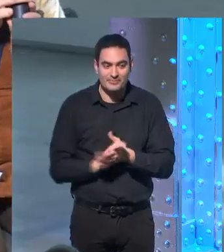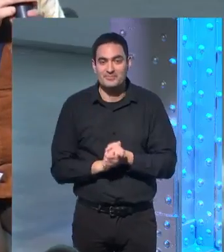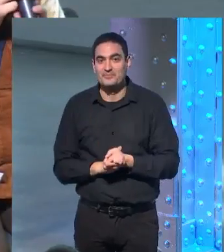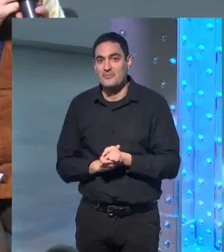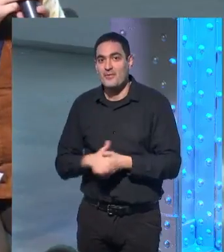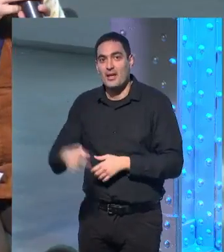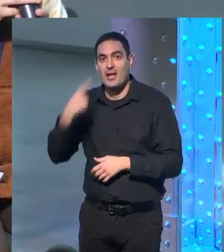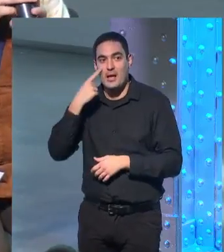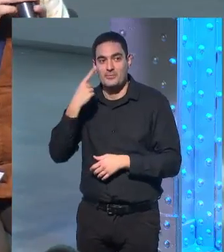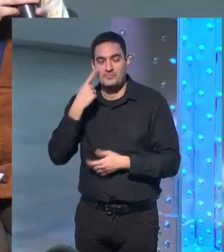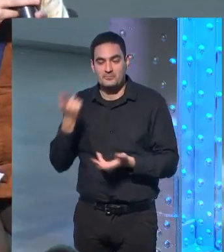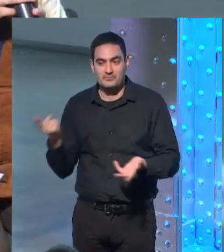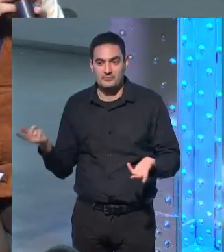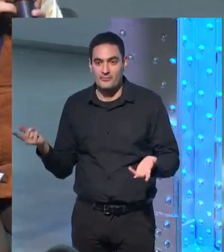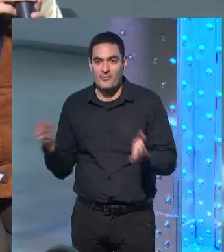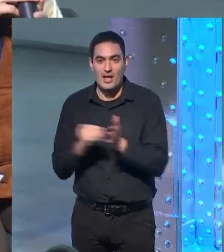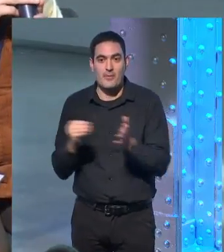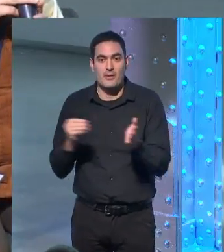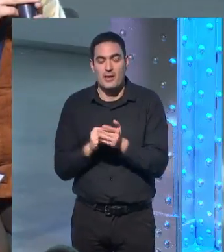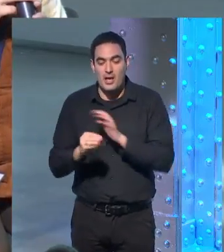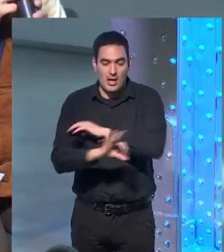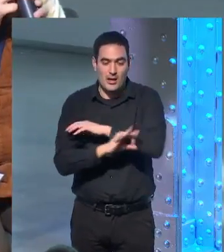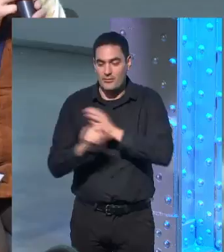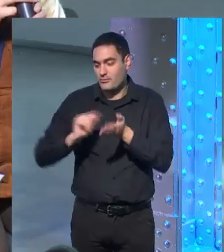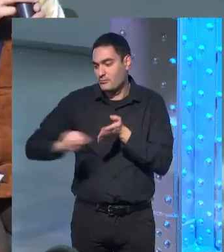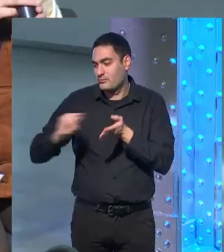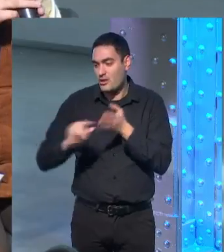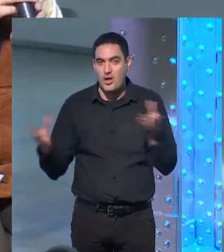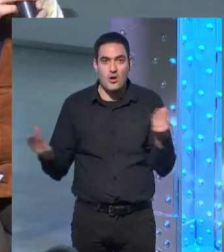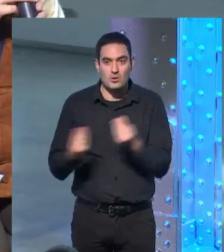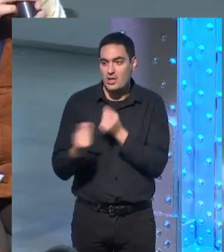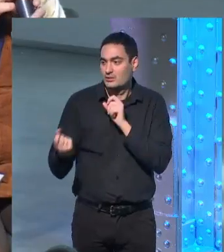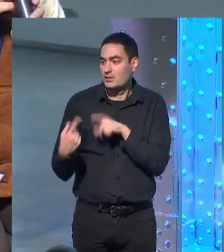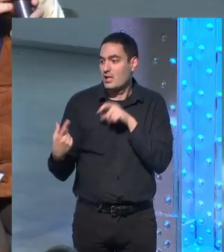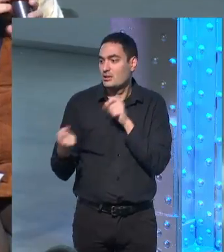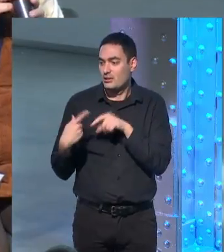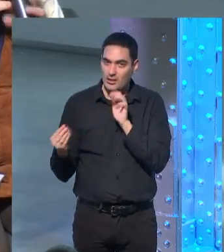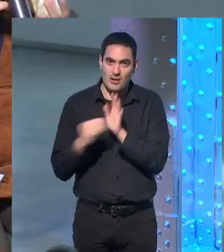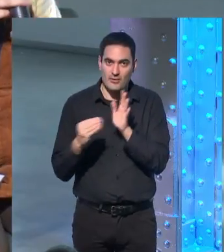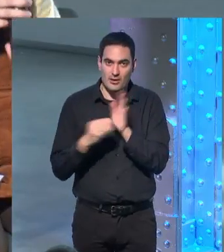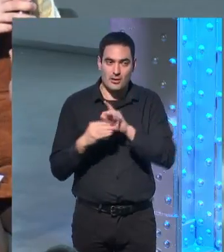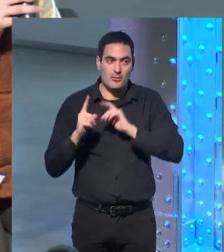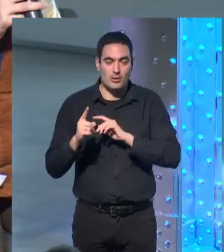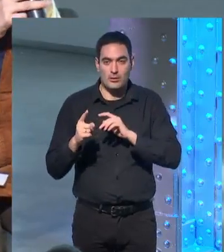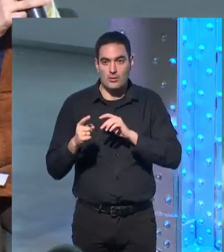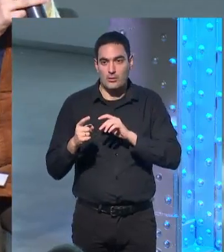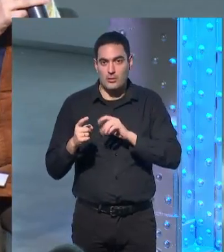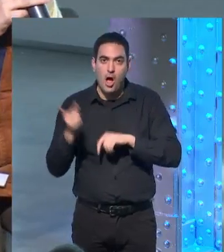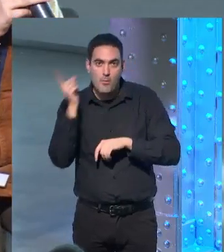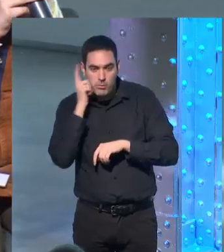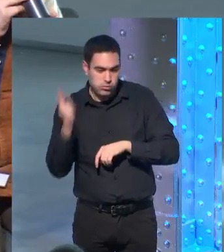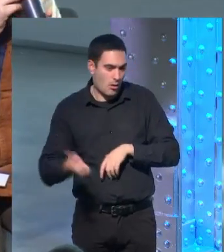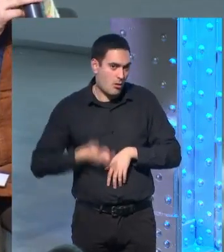ver, hacemos a veces los deberes juntas y chateamos, pero tampoco estoy todo el rato con el